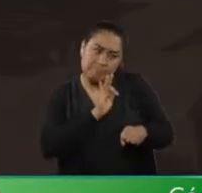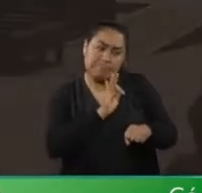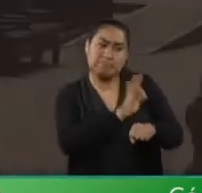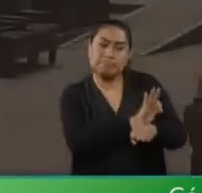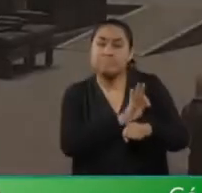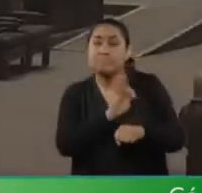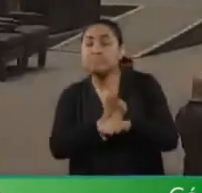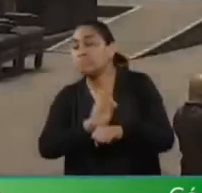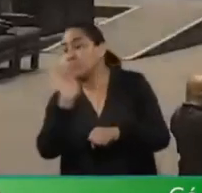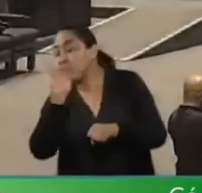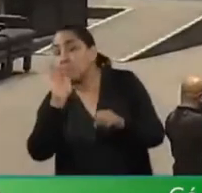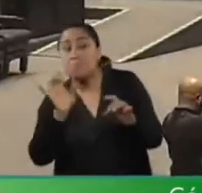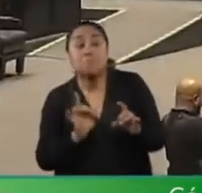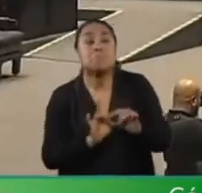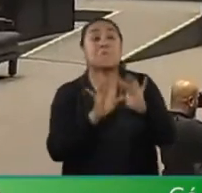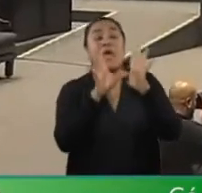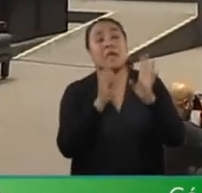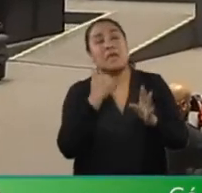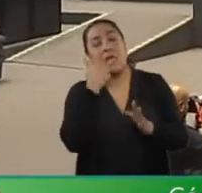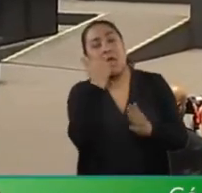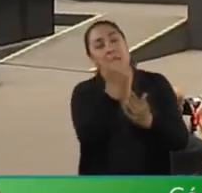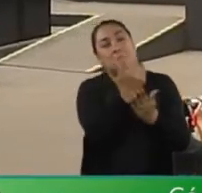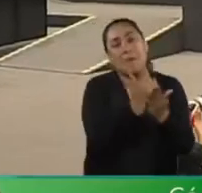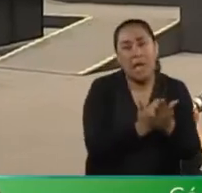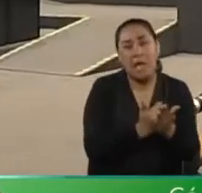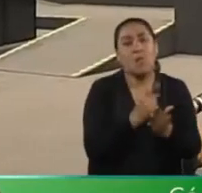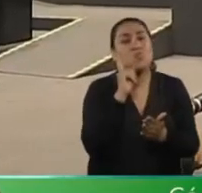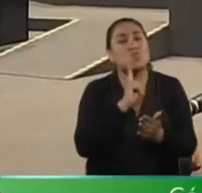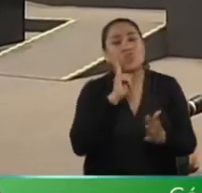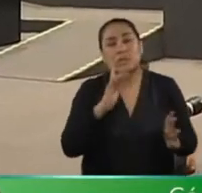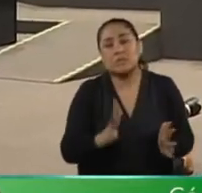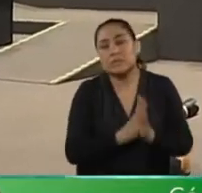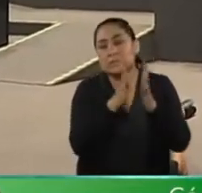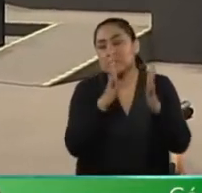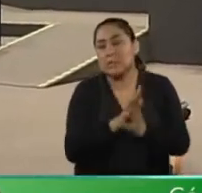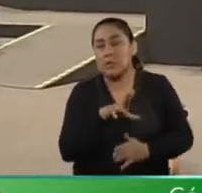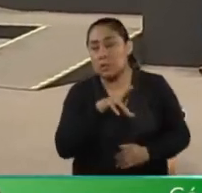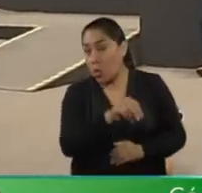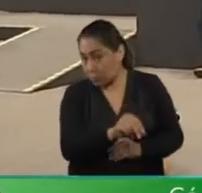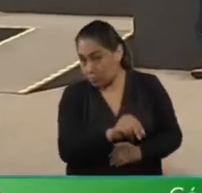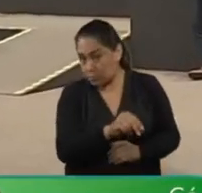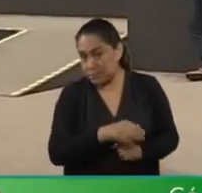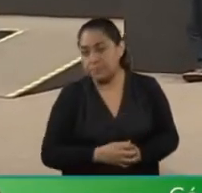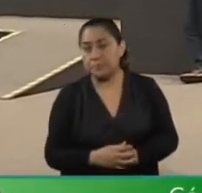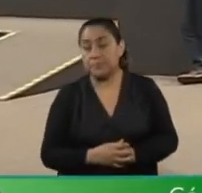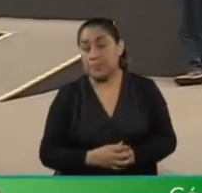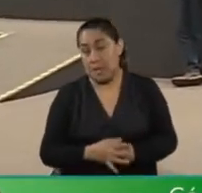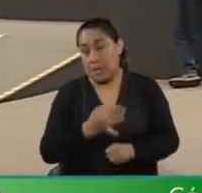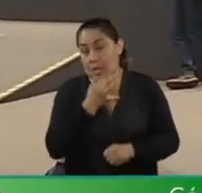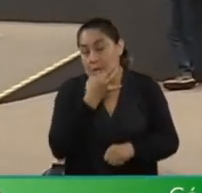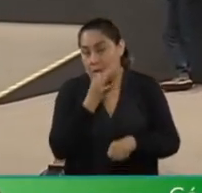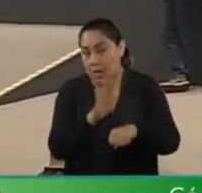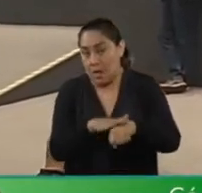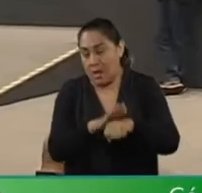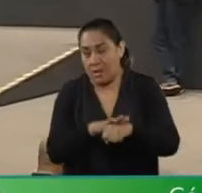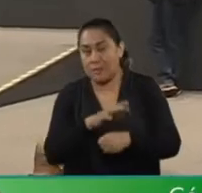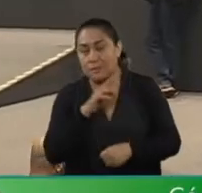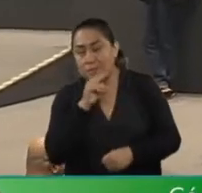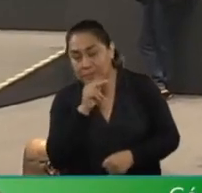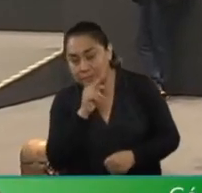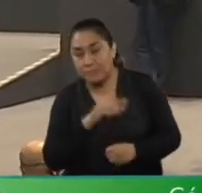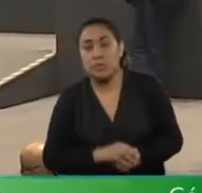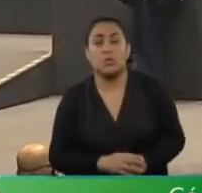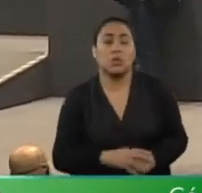ante cualquier intento por disminuir la participación política de la mujer. Como dato alarmante, de 2006